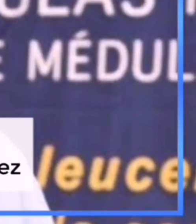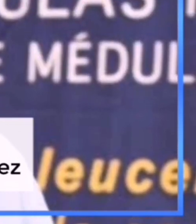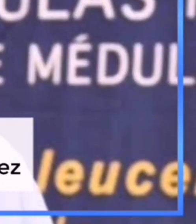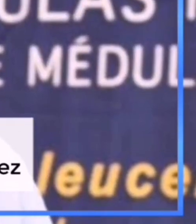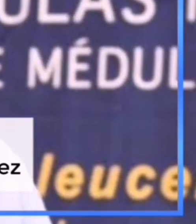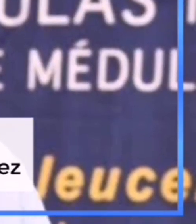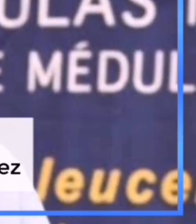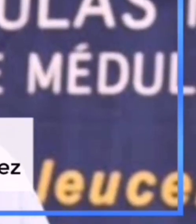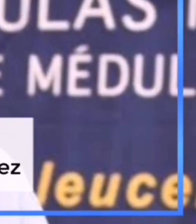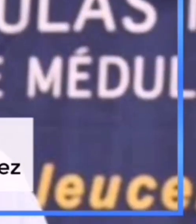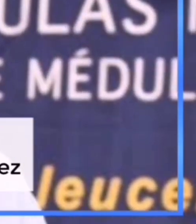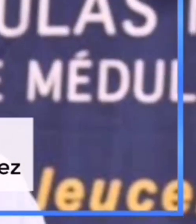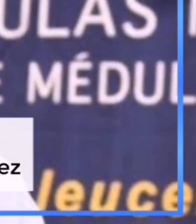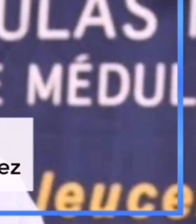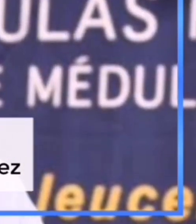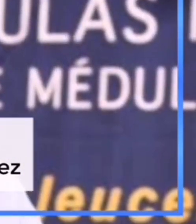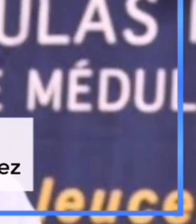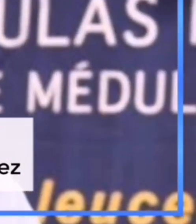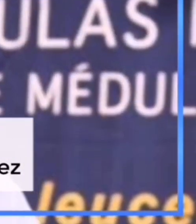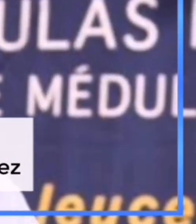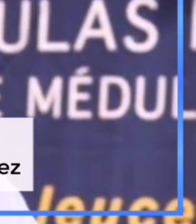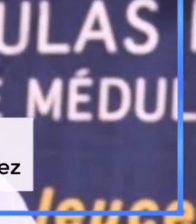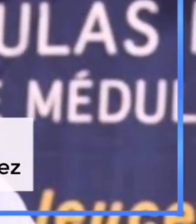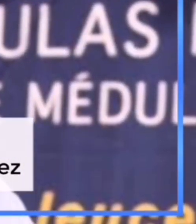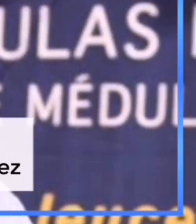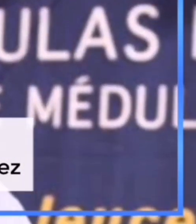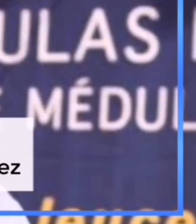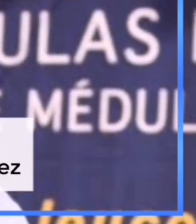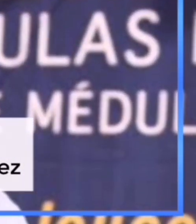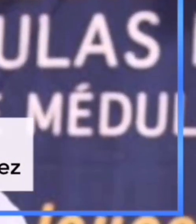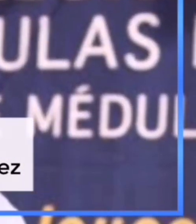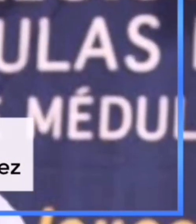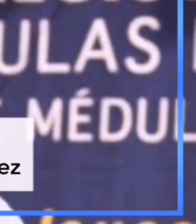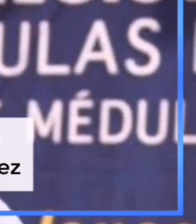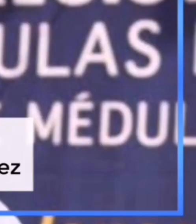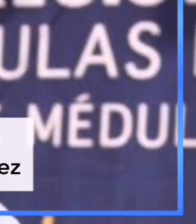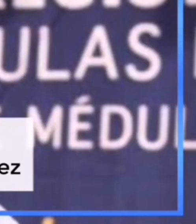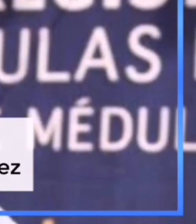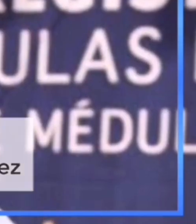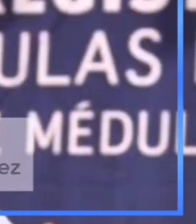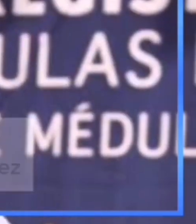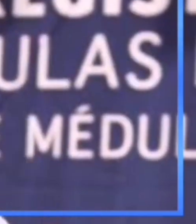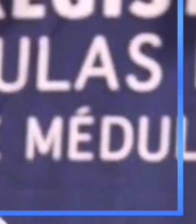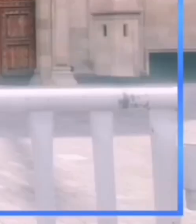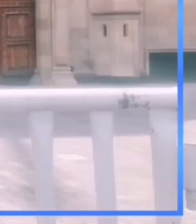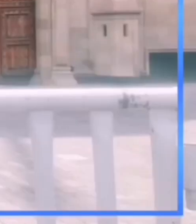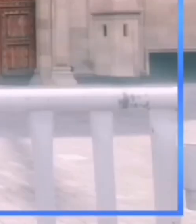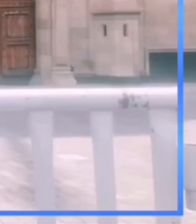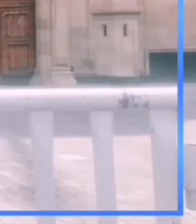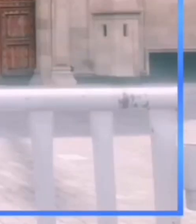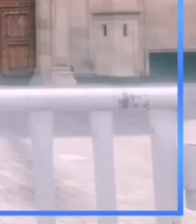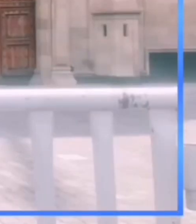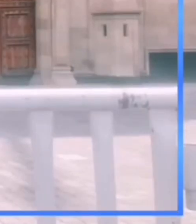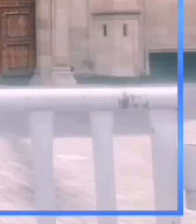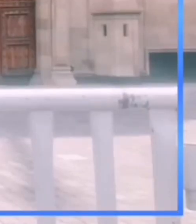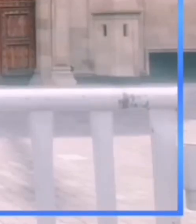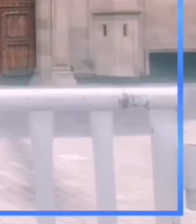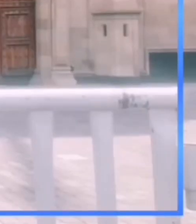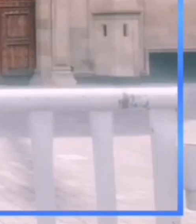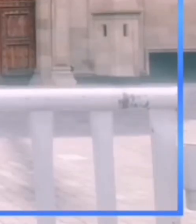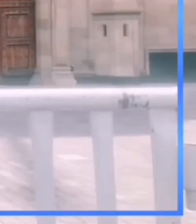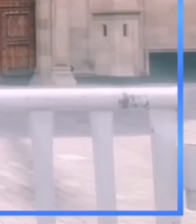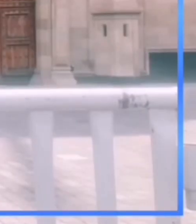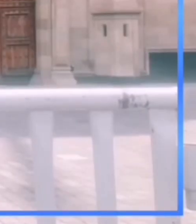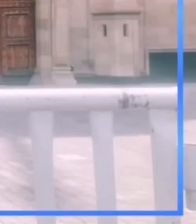de la mafia del poder, donde se eligió a la senadora, también se pactó para que fuera el alcalde de Benito Juárez. Amigos de La Verdad Noticias, qué